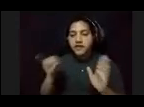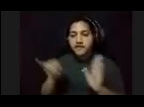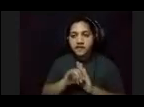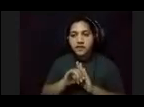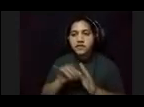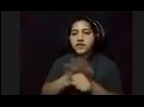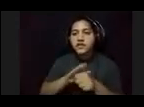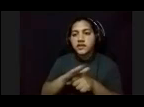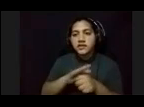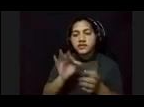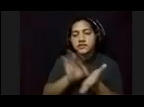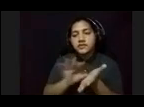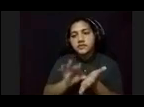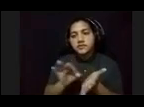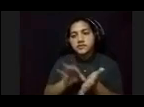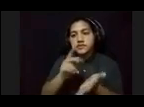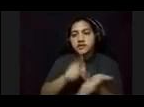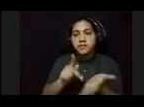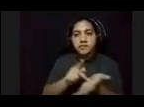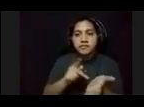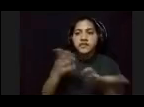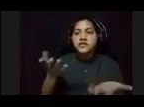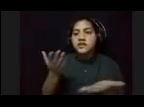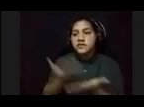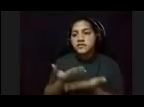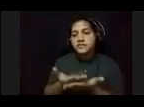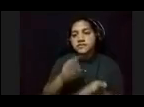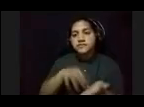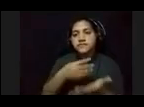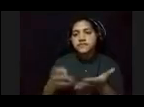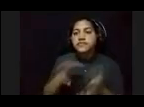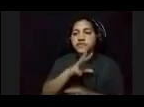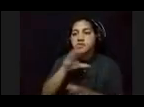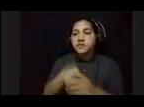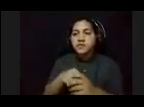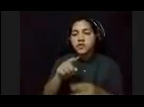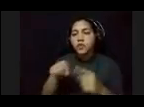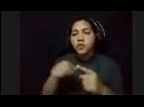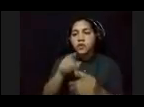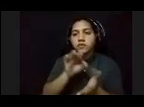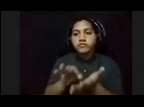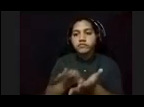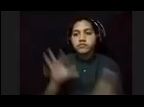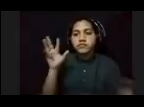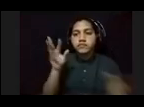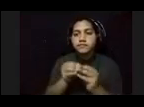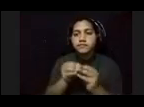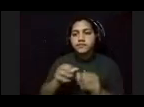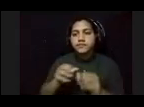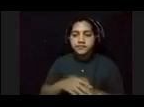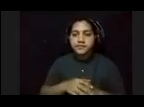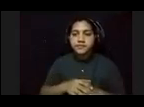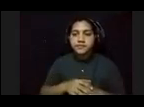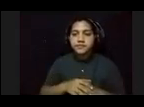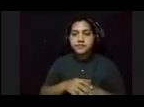y se tomaron en cuenta a la hora de organizar el trabajo de numeración. Pero, ¿qué pasa? Este cuadro